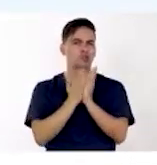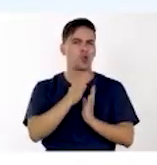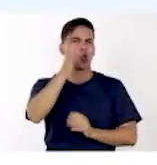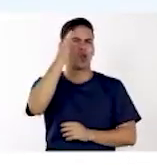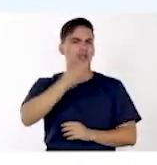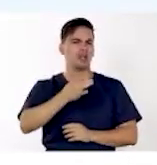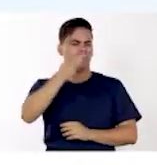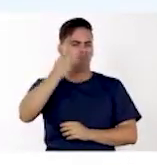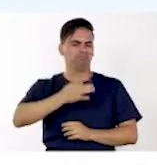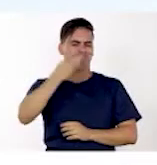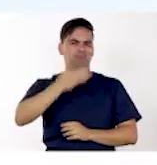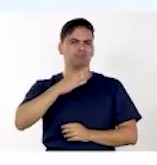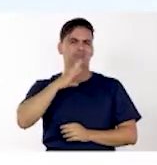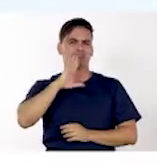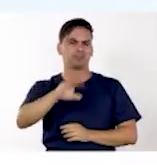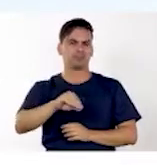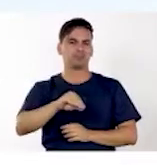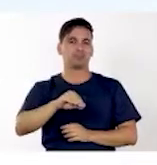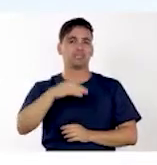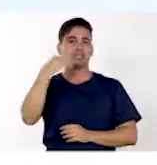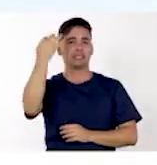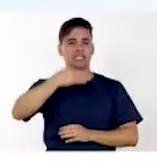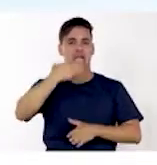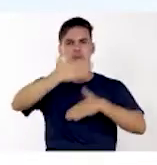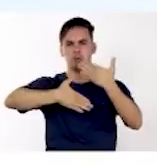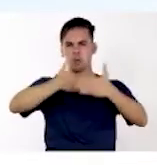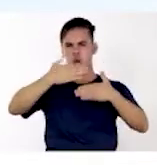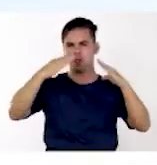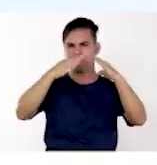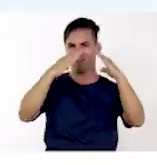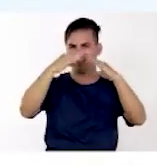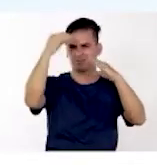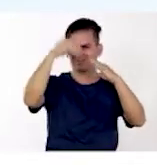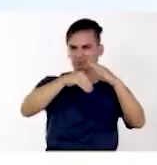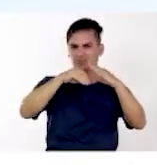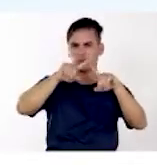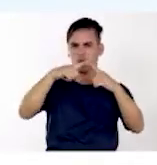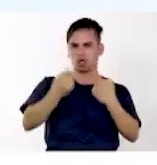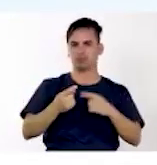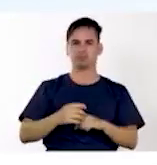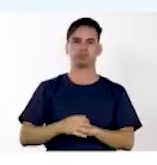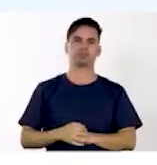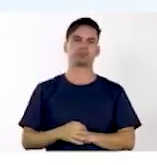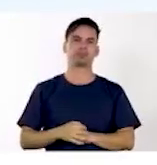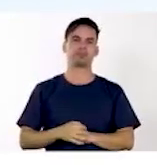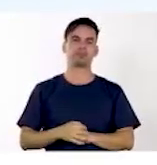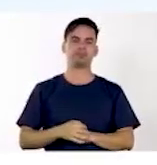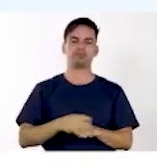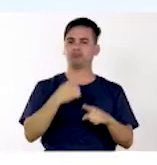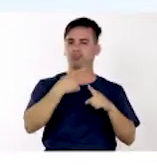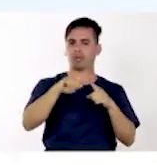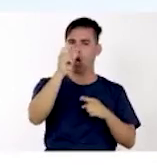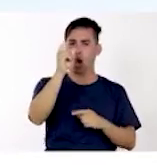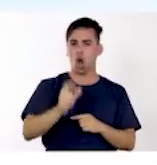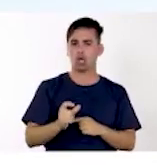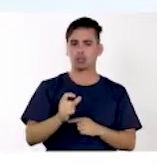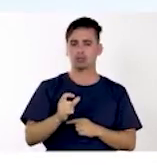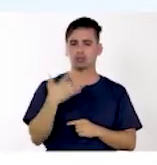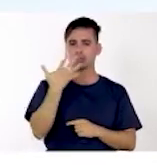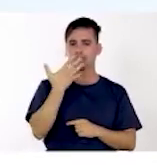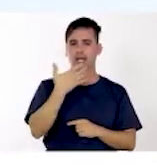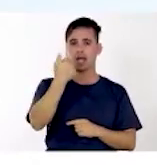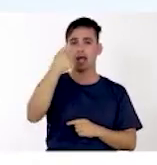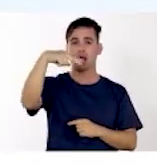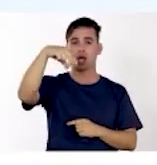todo lo que está pasando en casa de Bernarda. Seguimos, Angustia, hija de